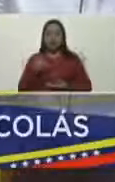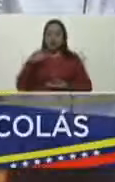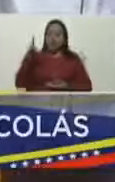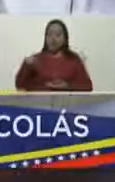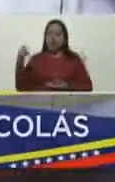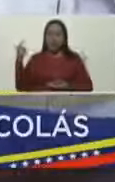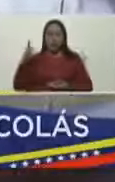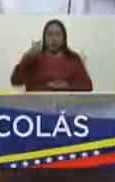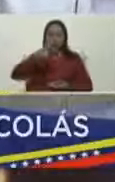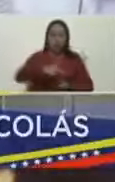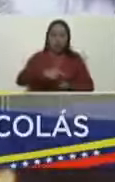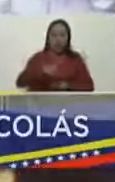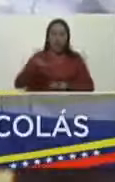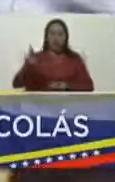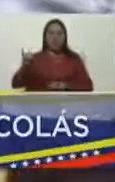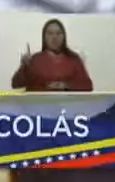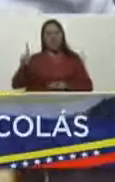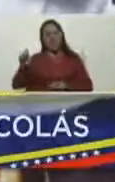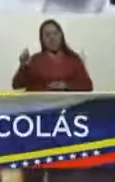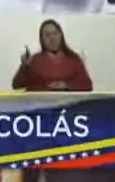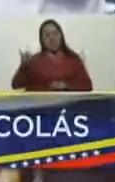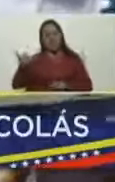Ridery. ¿No me vieron?